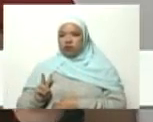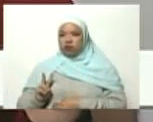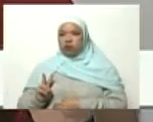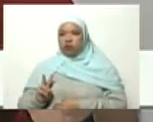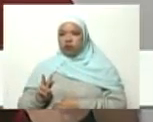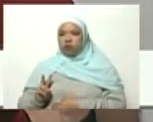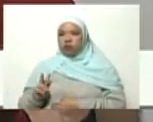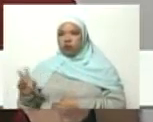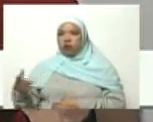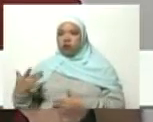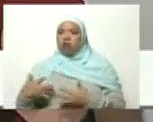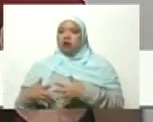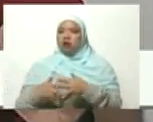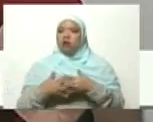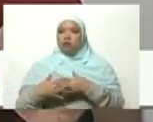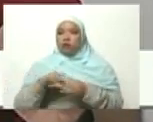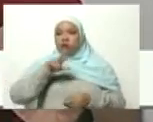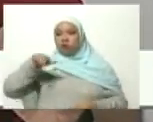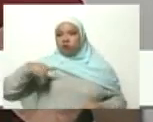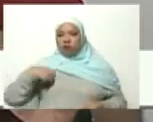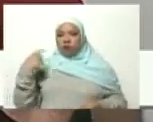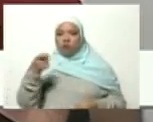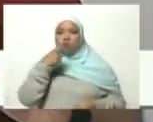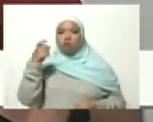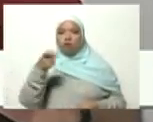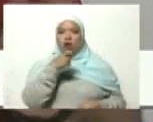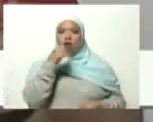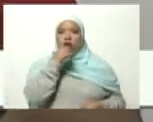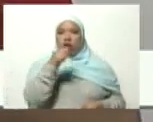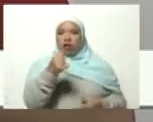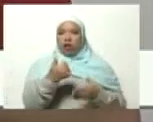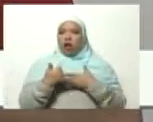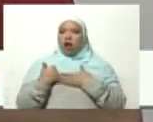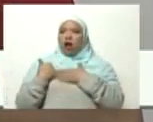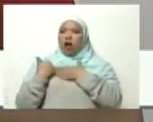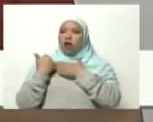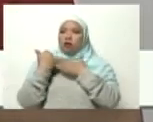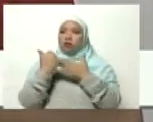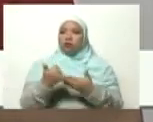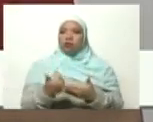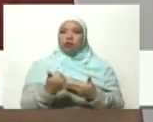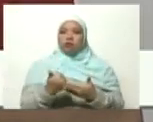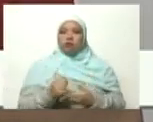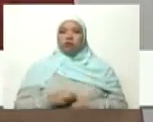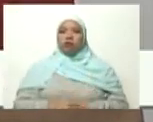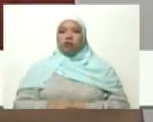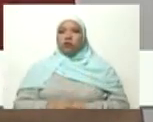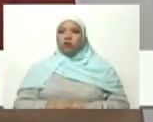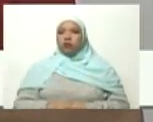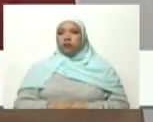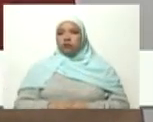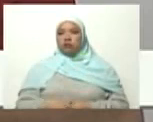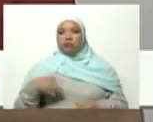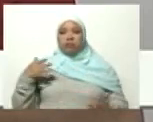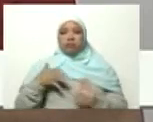Y encima de eso creen que nosotros andamos buscándolo para que nos ayuden a irnos. Eso no existe.